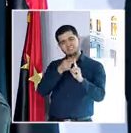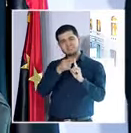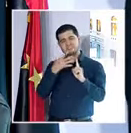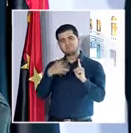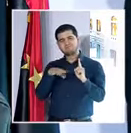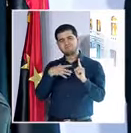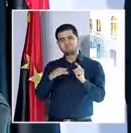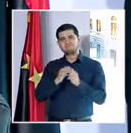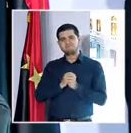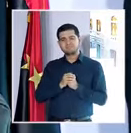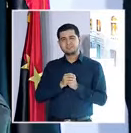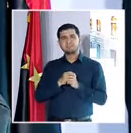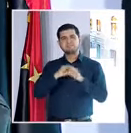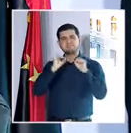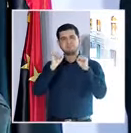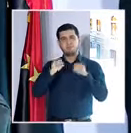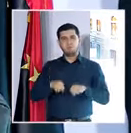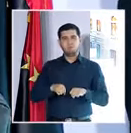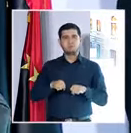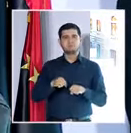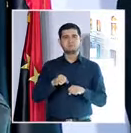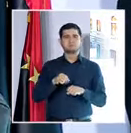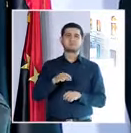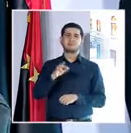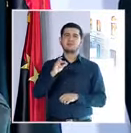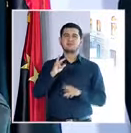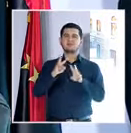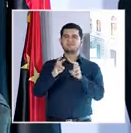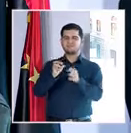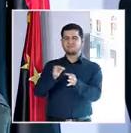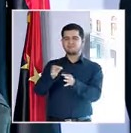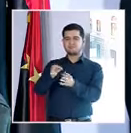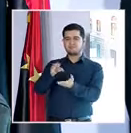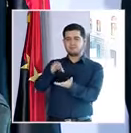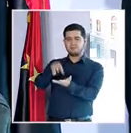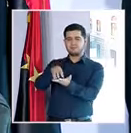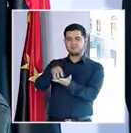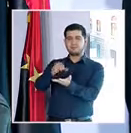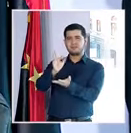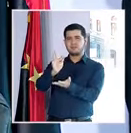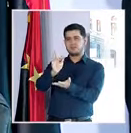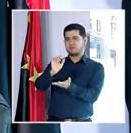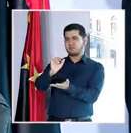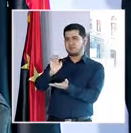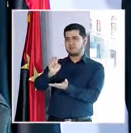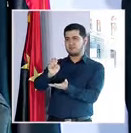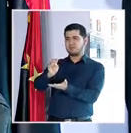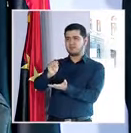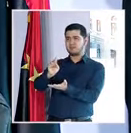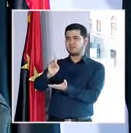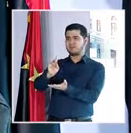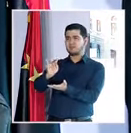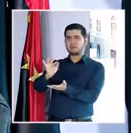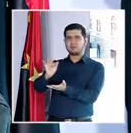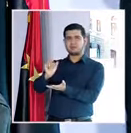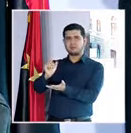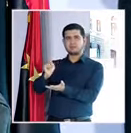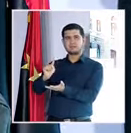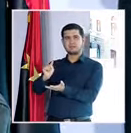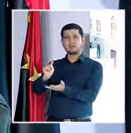Carlos, que Tienditas se logre abrir prontamente. Ese